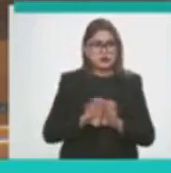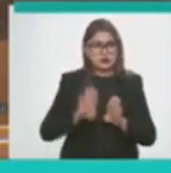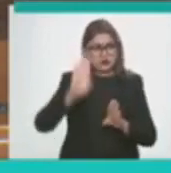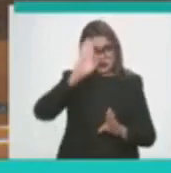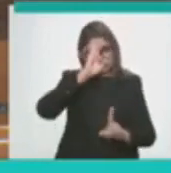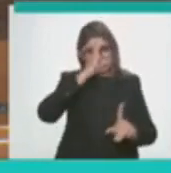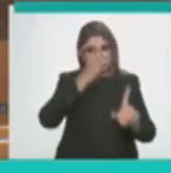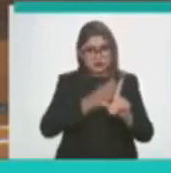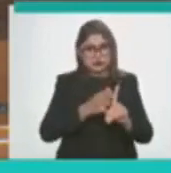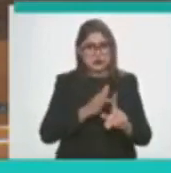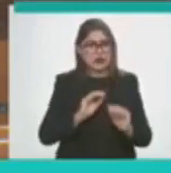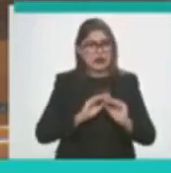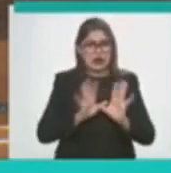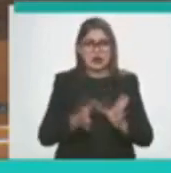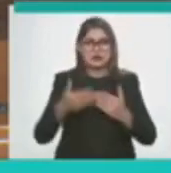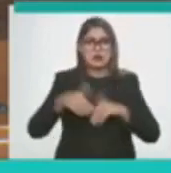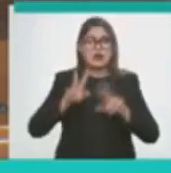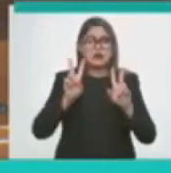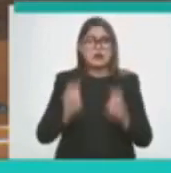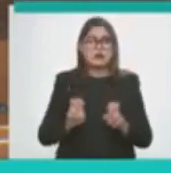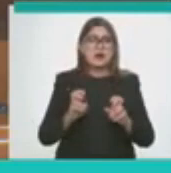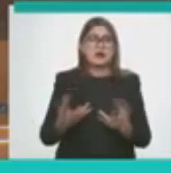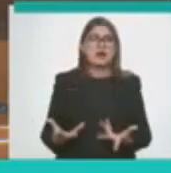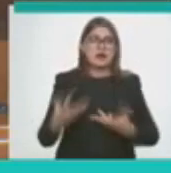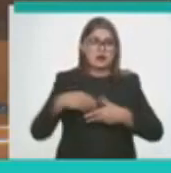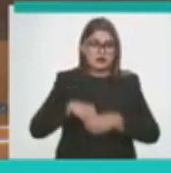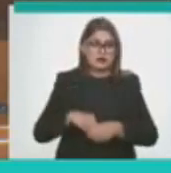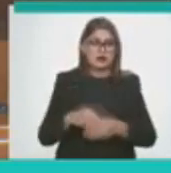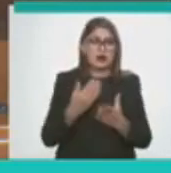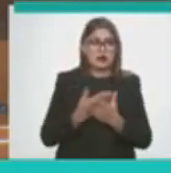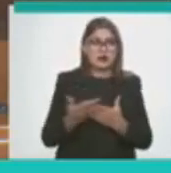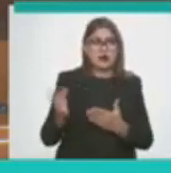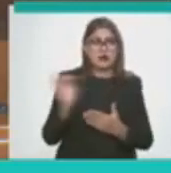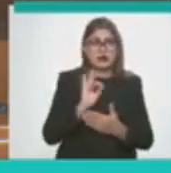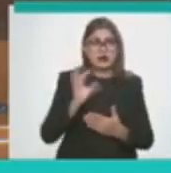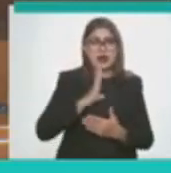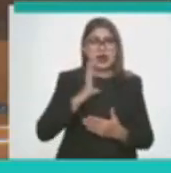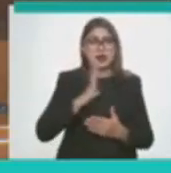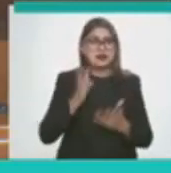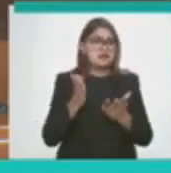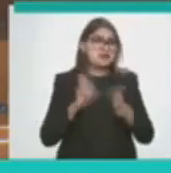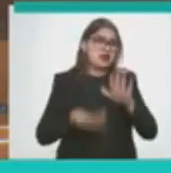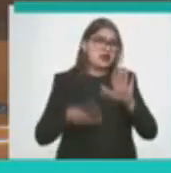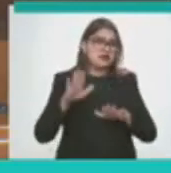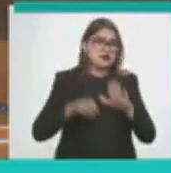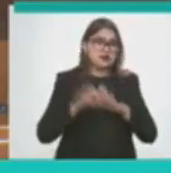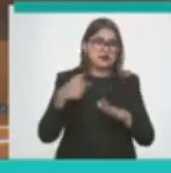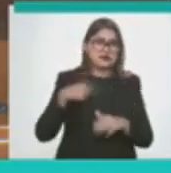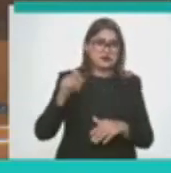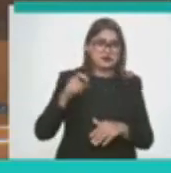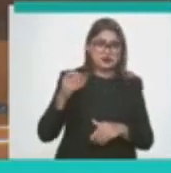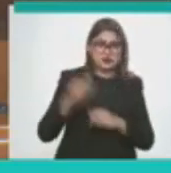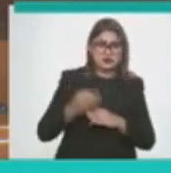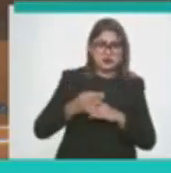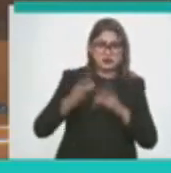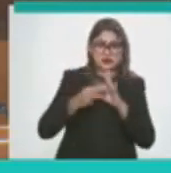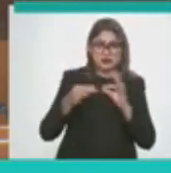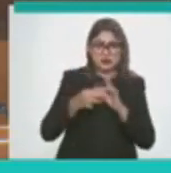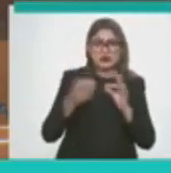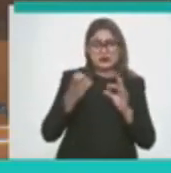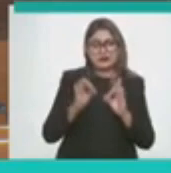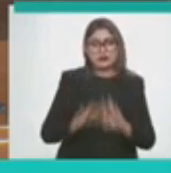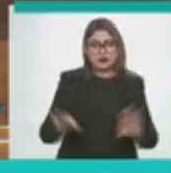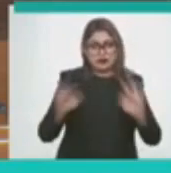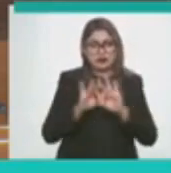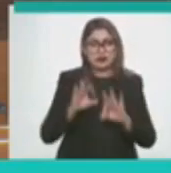en cuanto al tema de la inclusión y por ello en Casos como el que se comenta estimamos que es indispensable que la